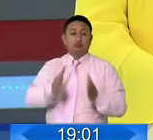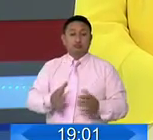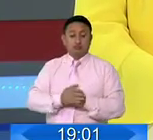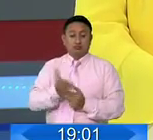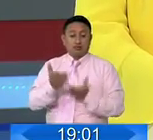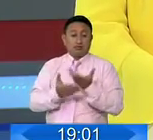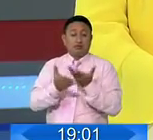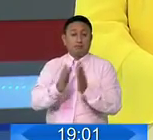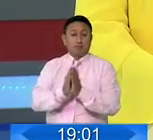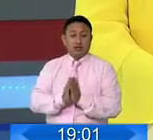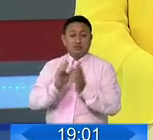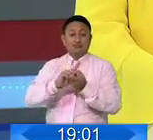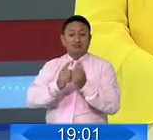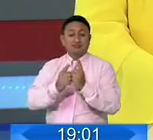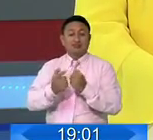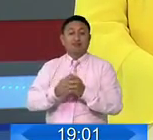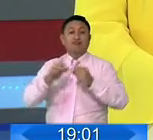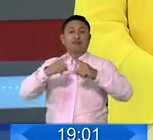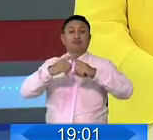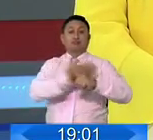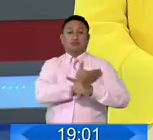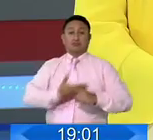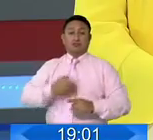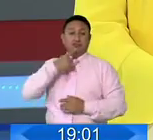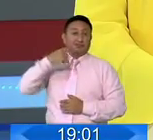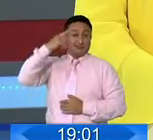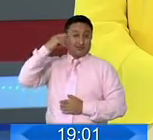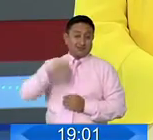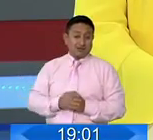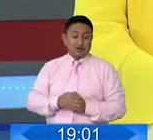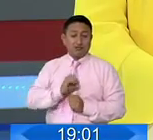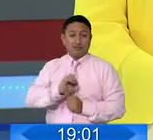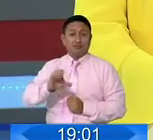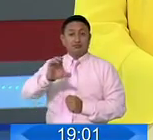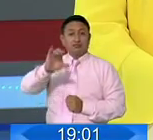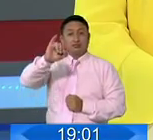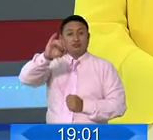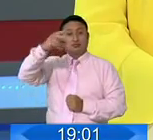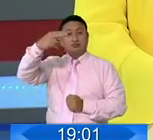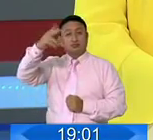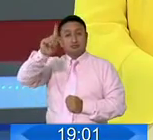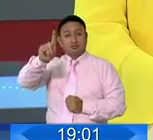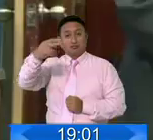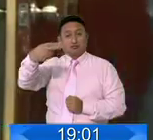de medidas cautelares del expresidente Rafael Correa ante la CIDH.